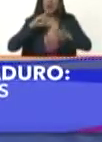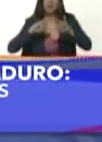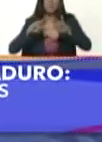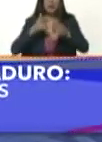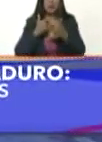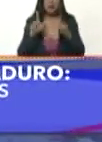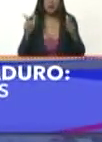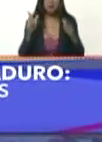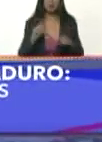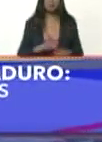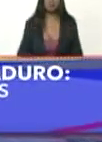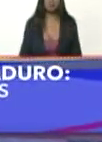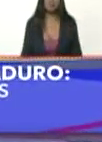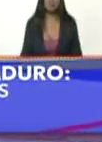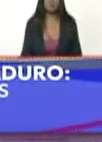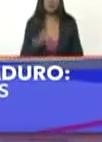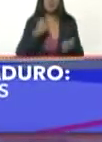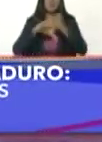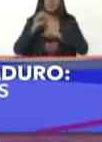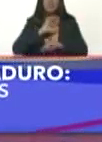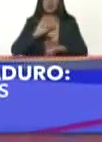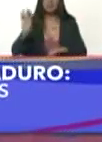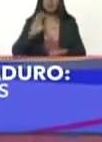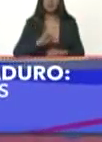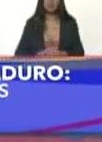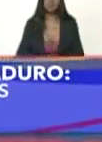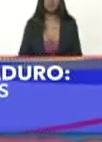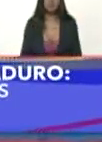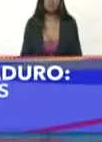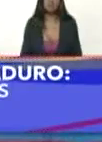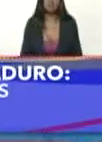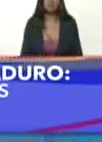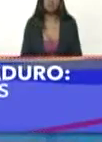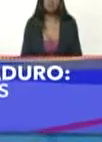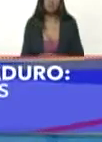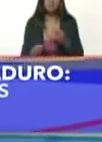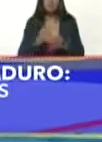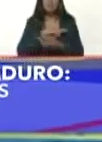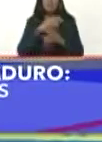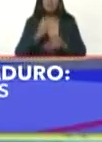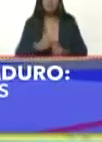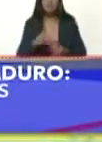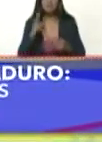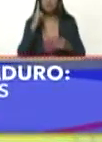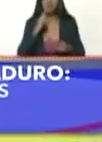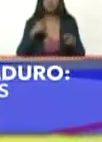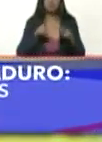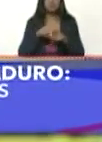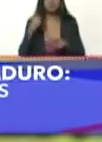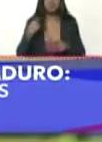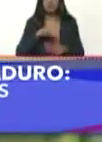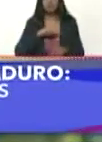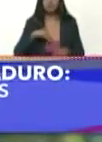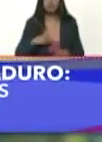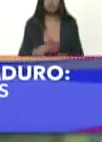para liberar y para defender a la patria, como la Fuerza Armada Nacional Bolivariana que tenemos.